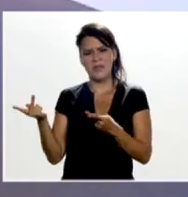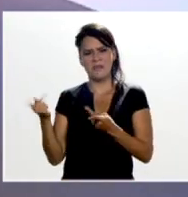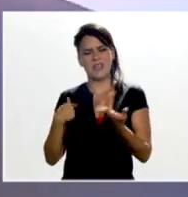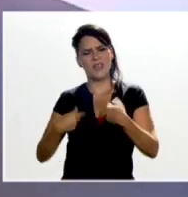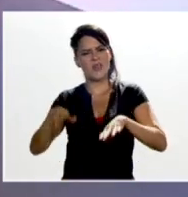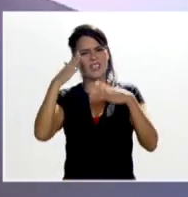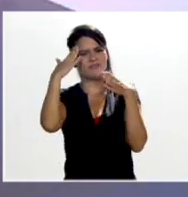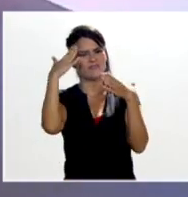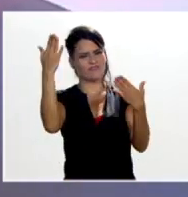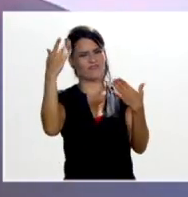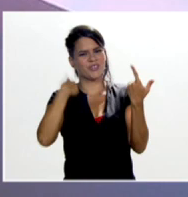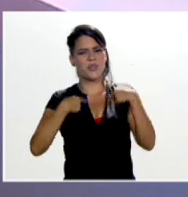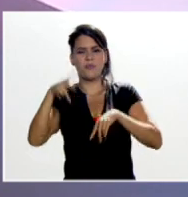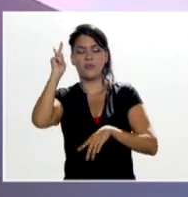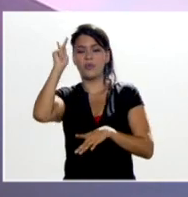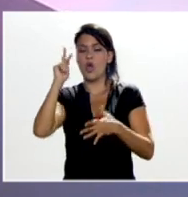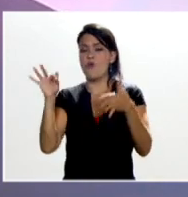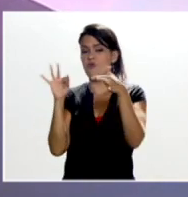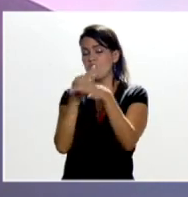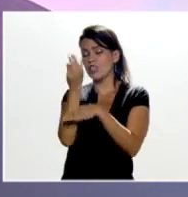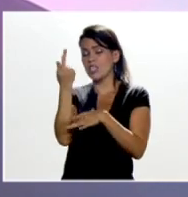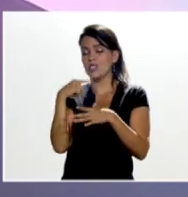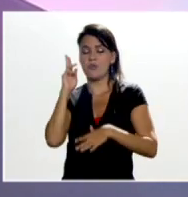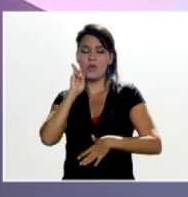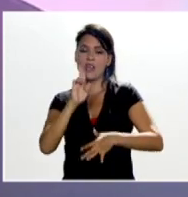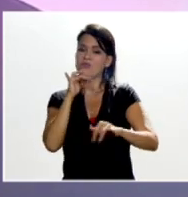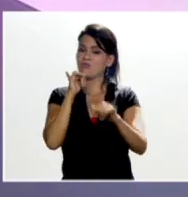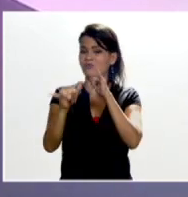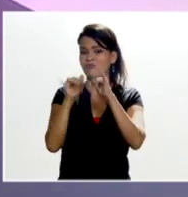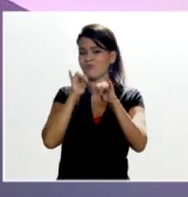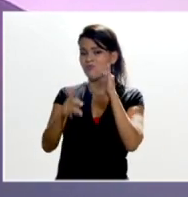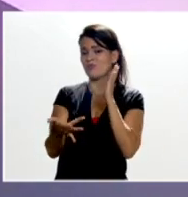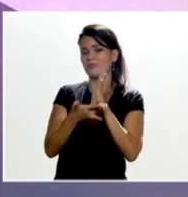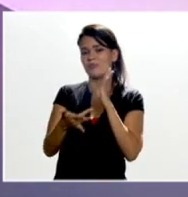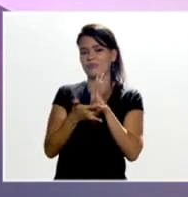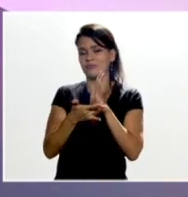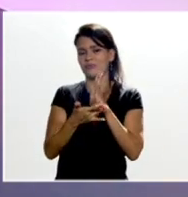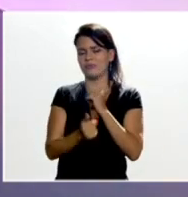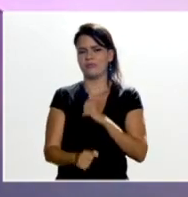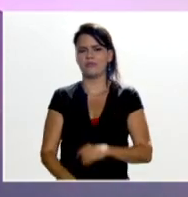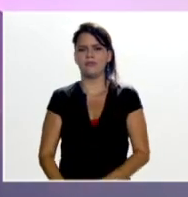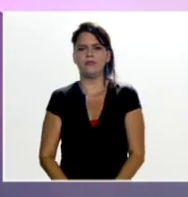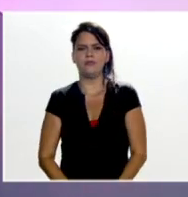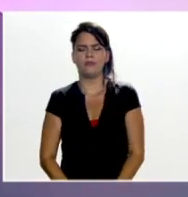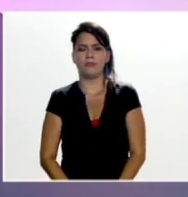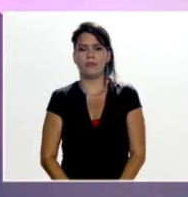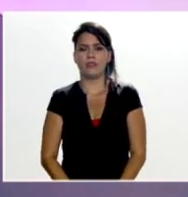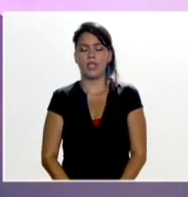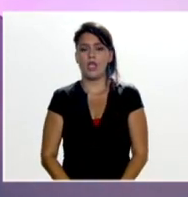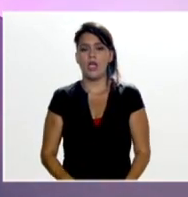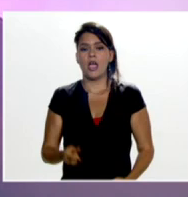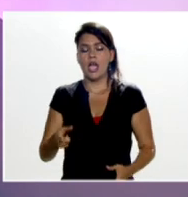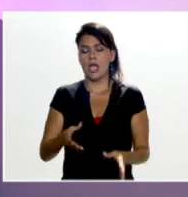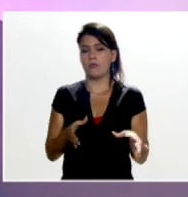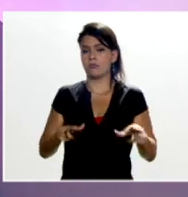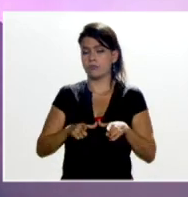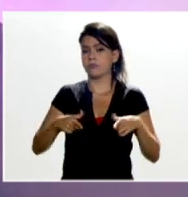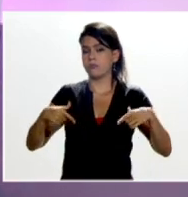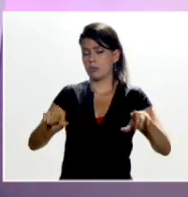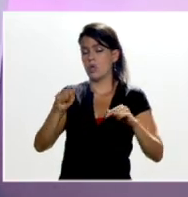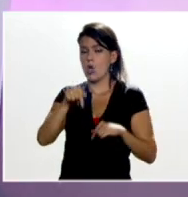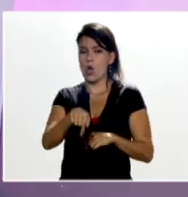Bienvenidos, les saluda Susana Castro de la Fundación Bolivariana de Informática y Telemática, Fundavit. En el segmento de